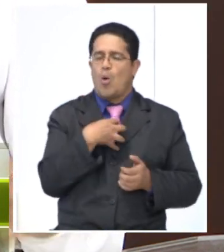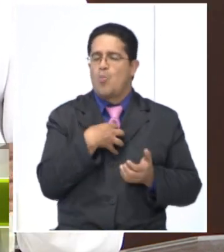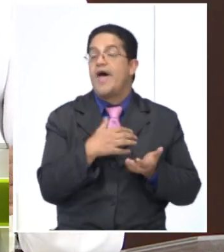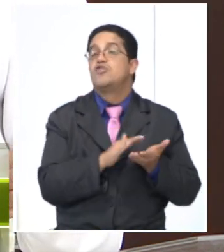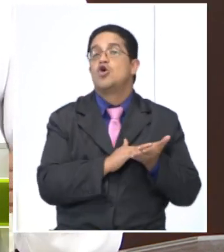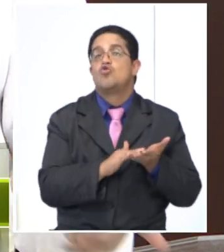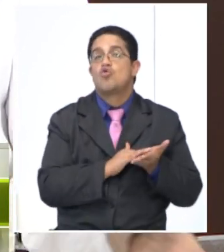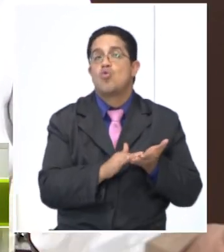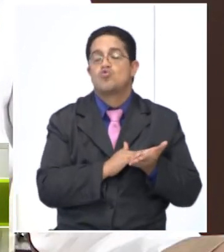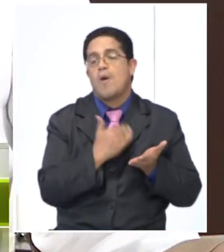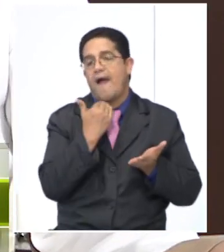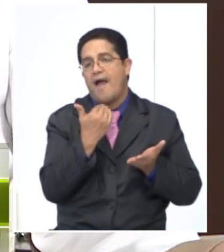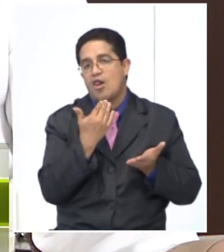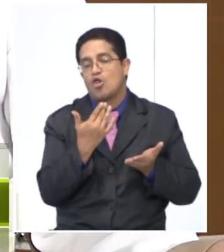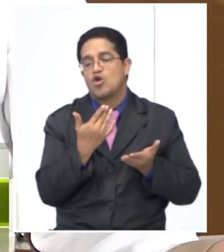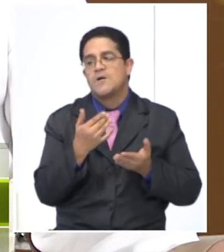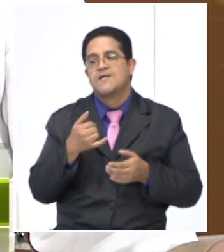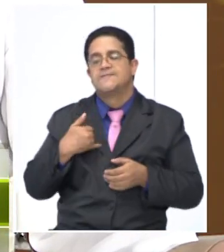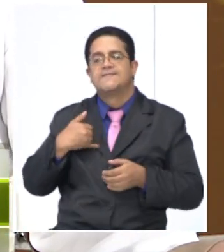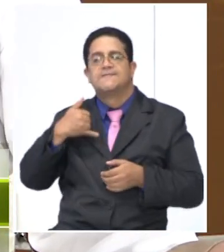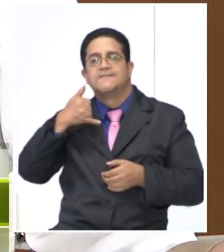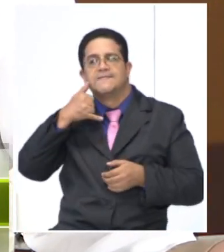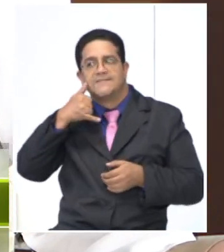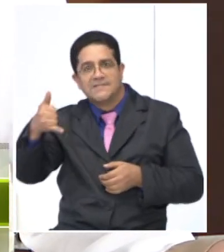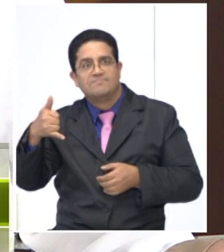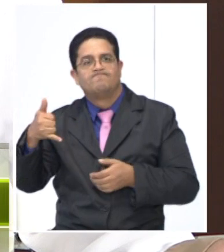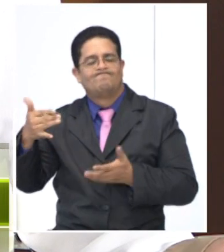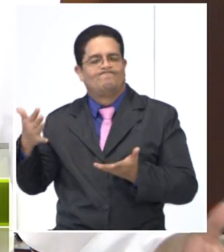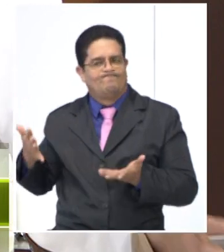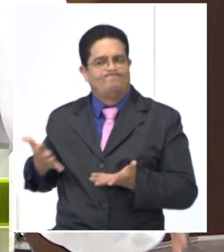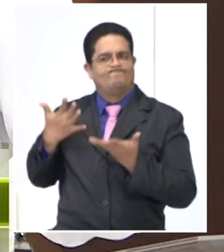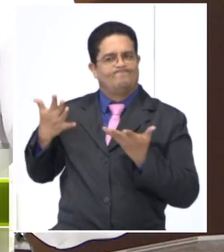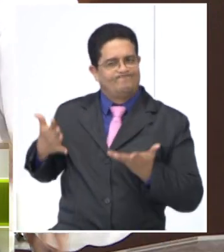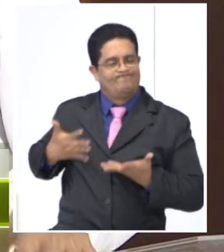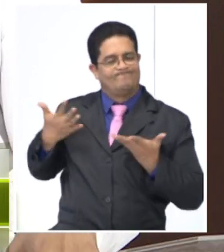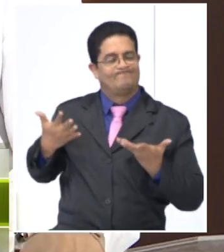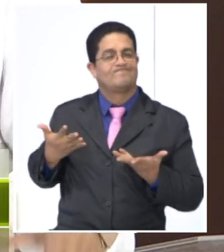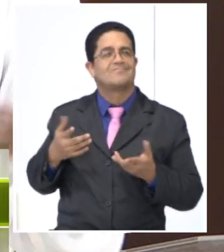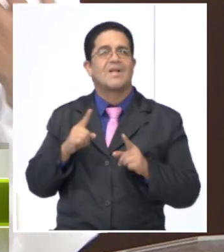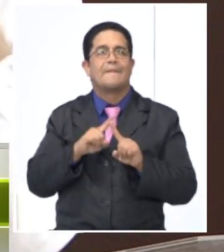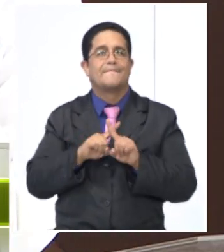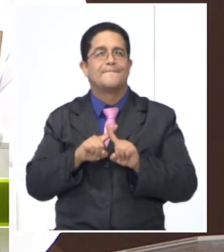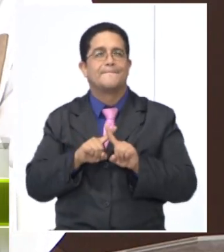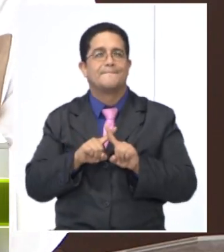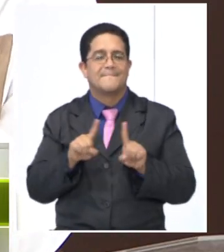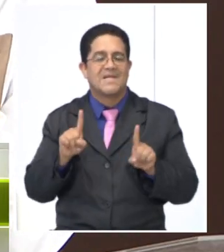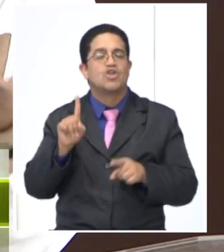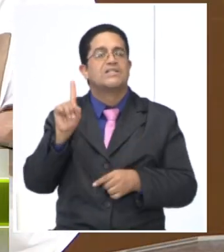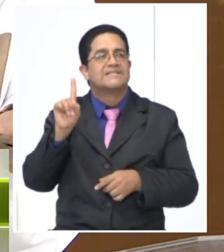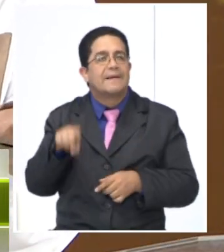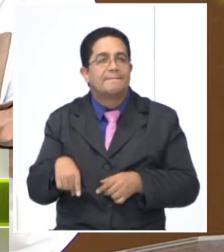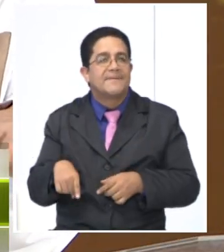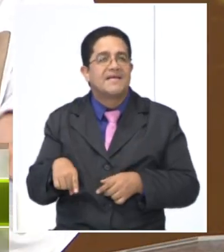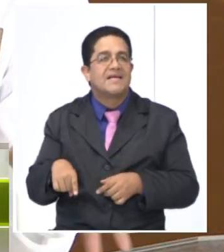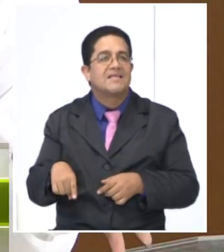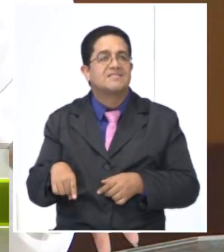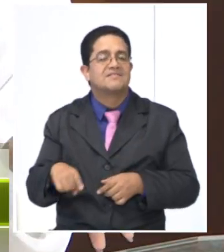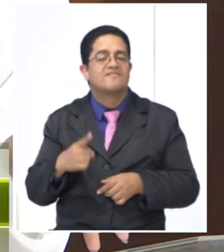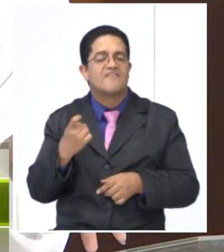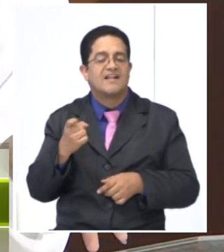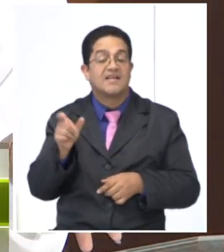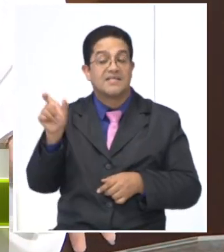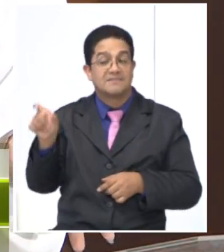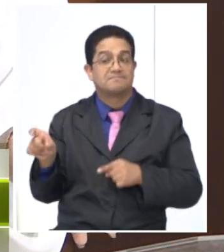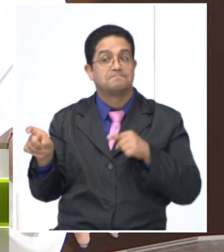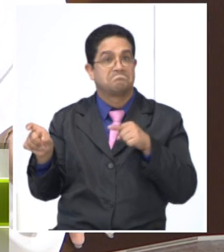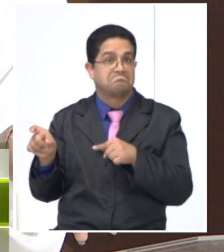además nos pueden dar ese estímulo y ese aliento. Pero precisamente también tenemos que tomar en cuenta de que esa persona también